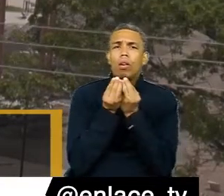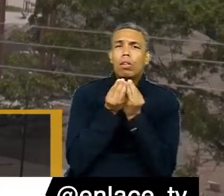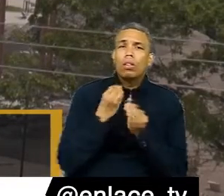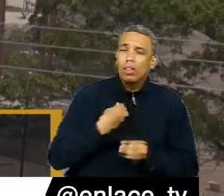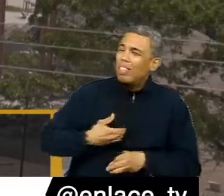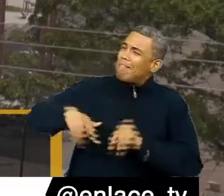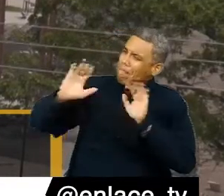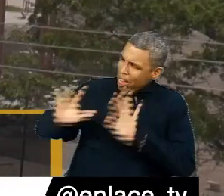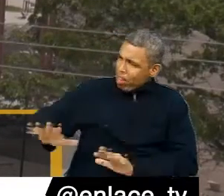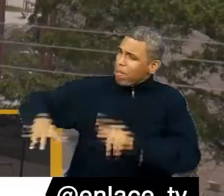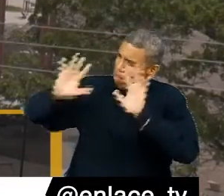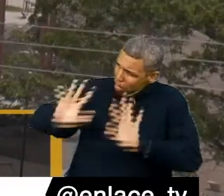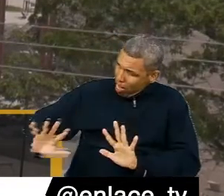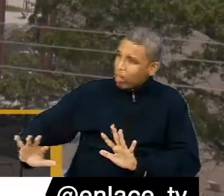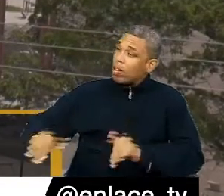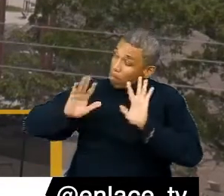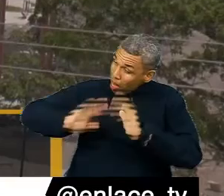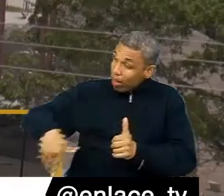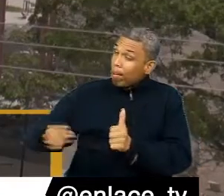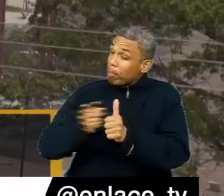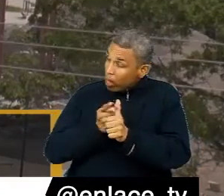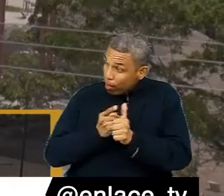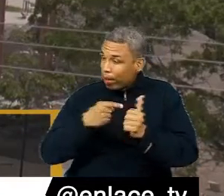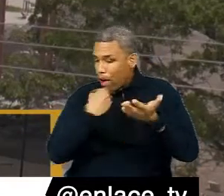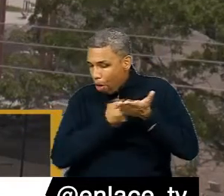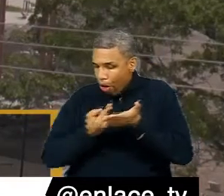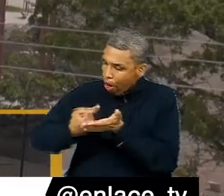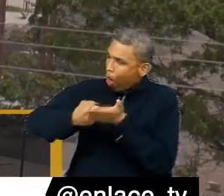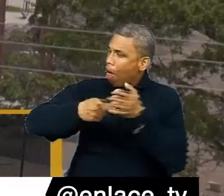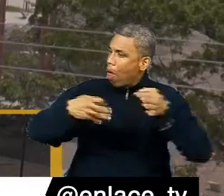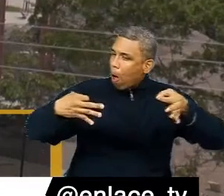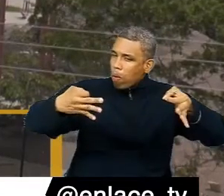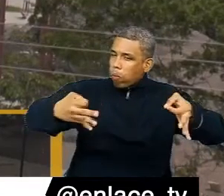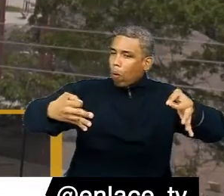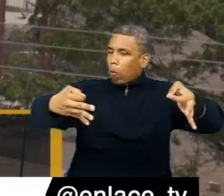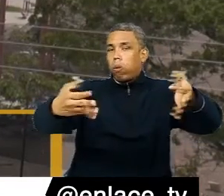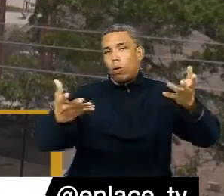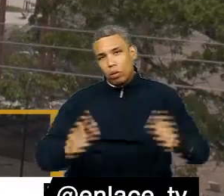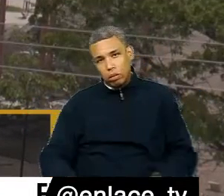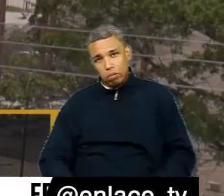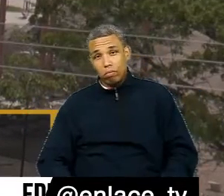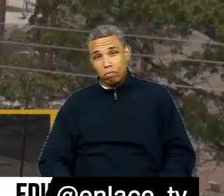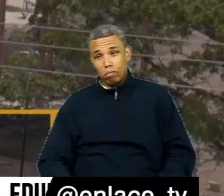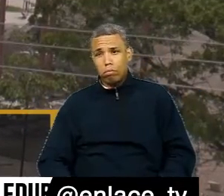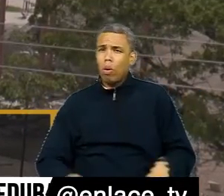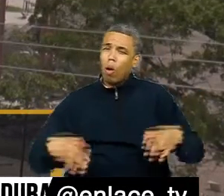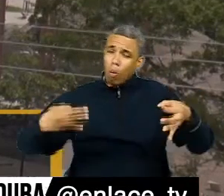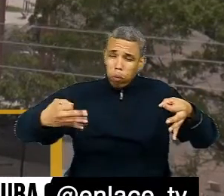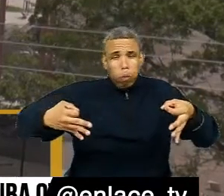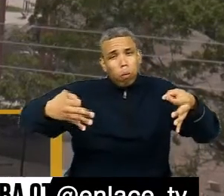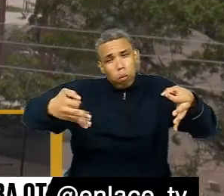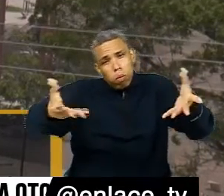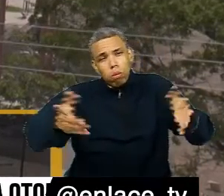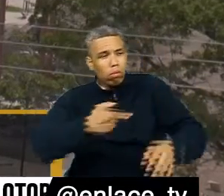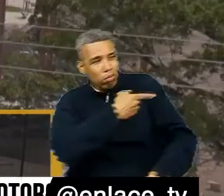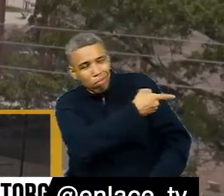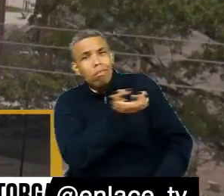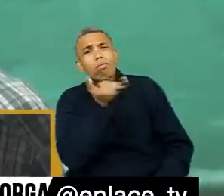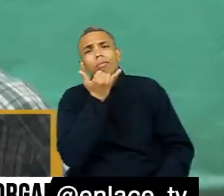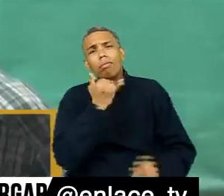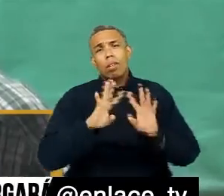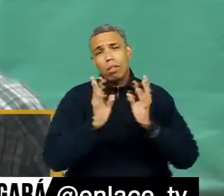la autoridad como tal, se haga esa adición, porque es que ya la obra del parque infantil se ha demorado mucho tiempo. Entonces la adición es